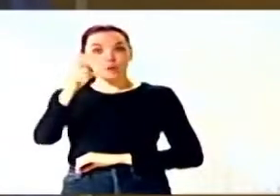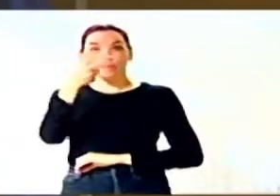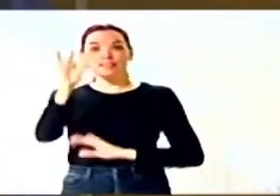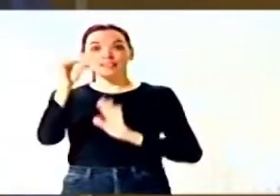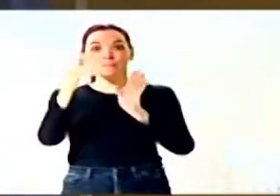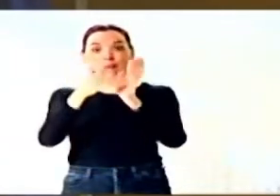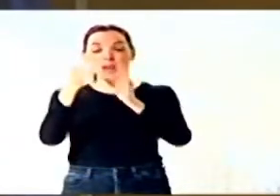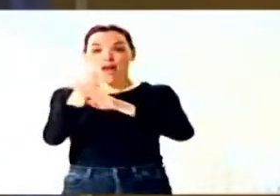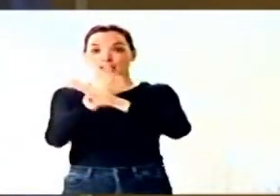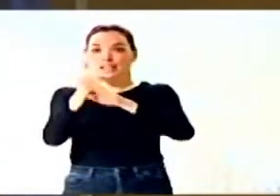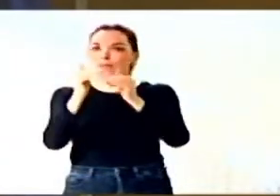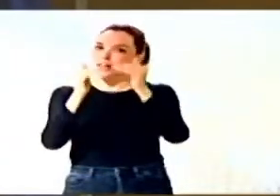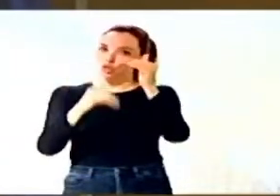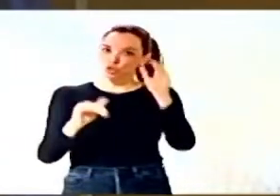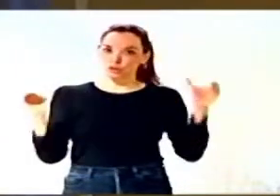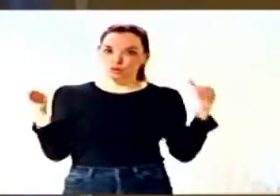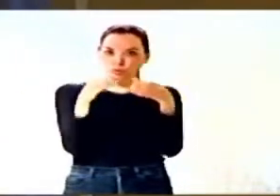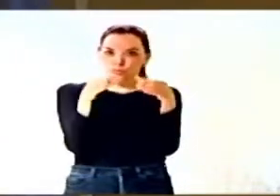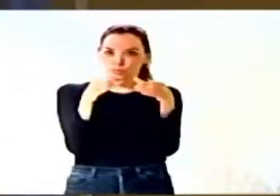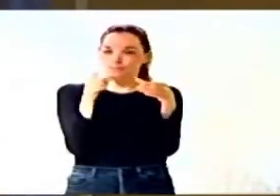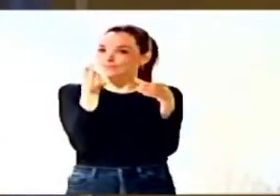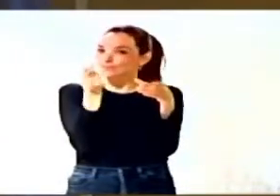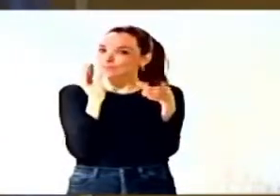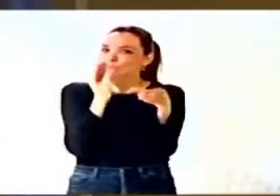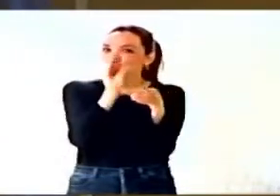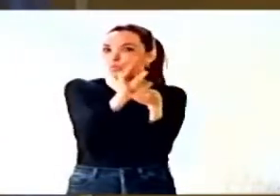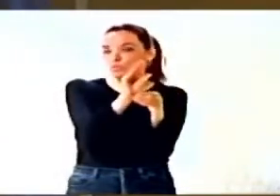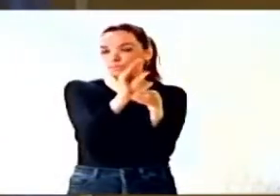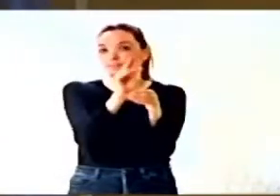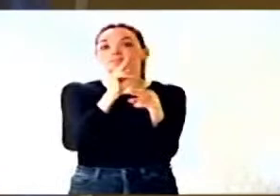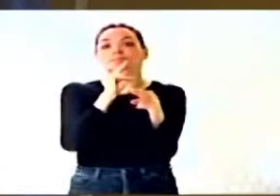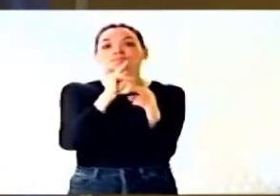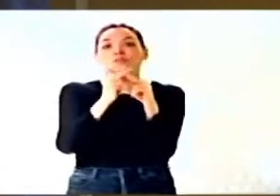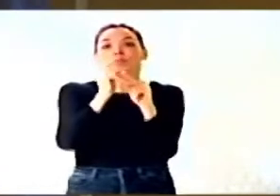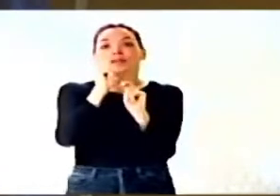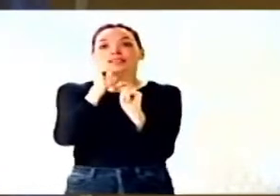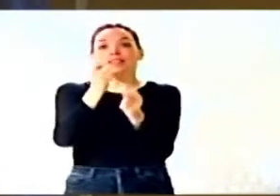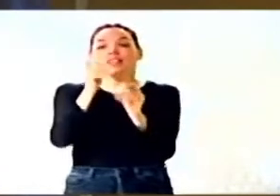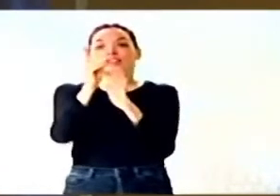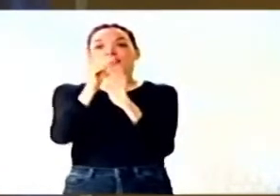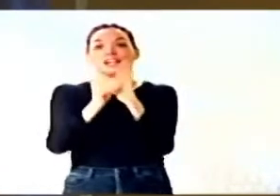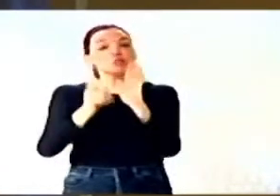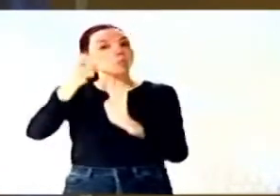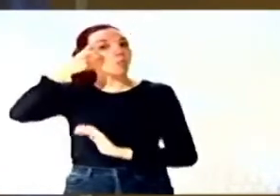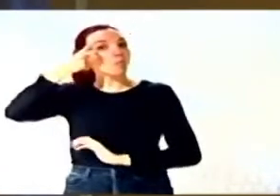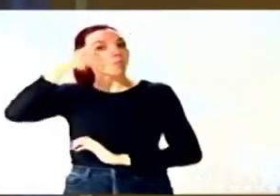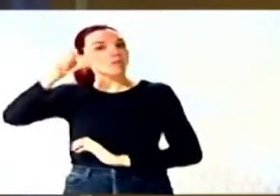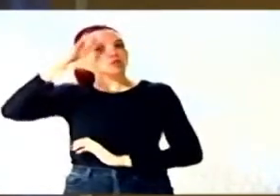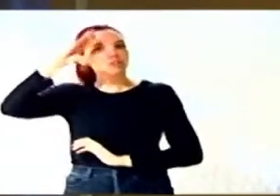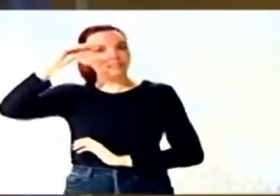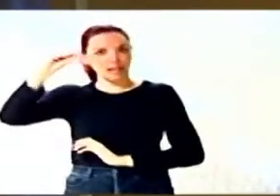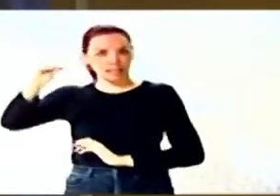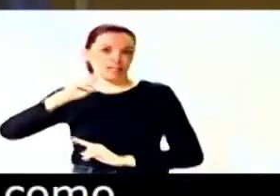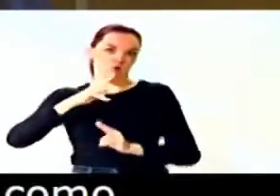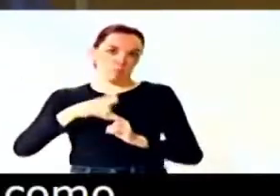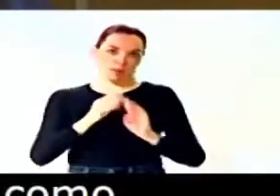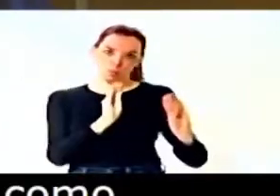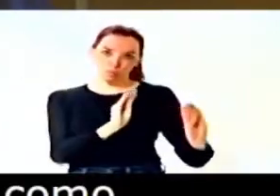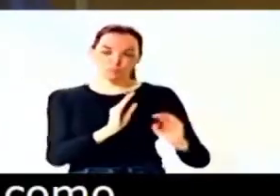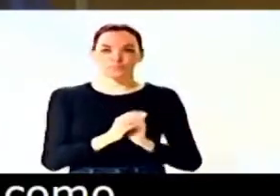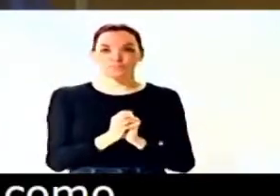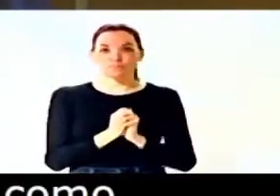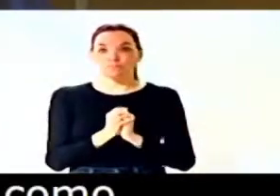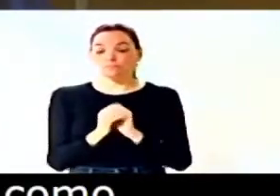habitantes destinadas a lo que se denomina como decreto de pueblos inteligentes. Estamos hablando de